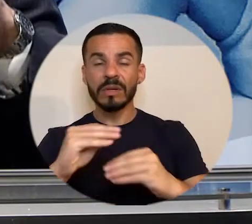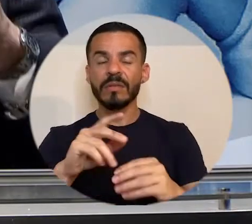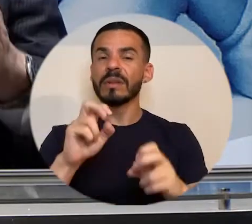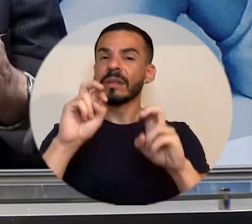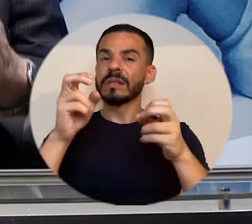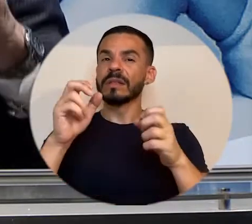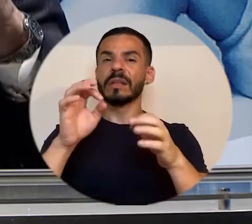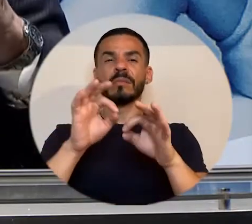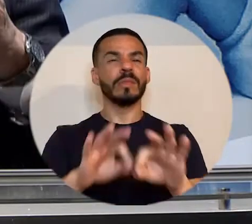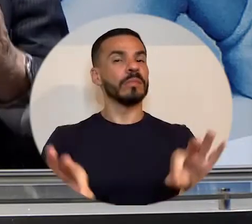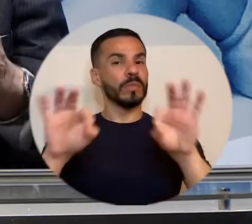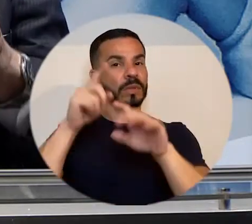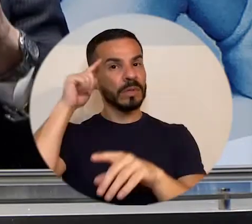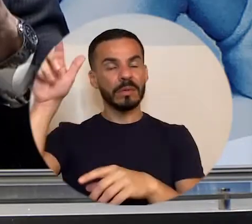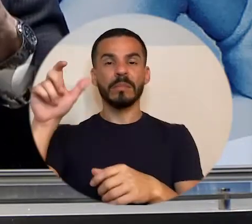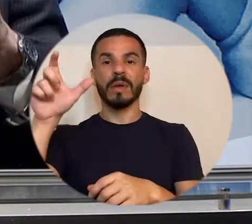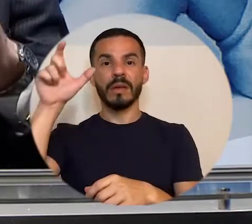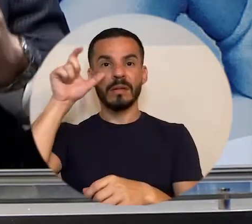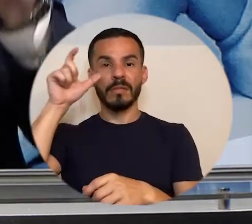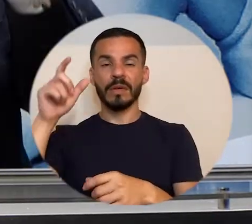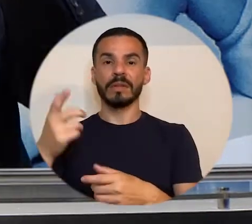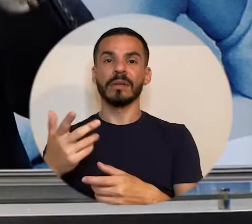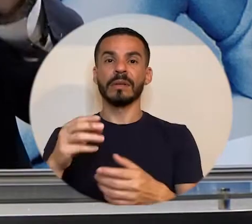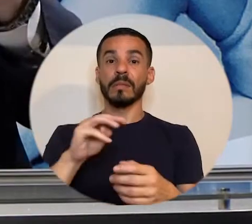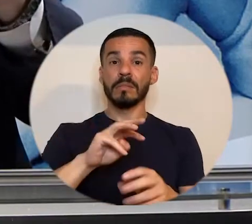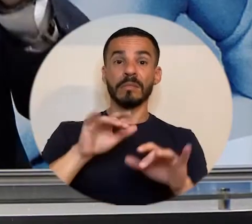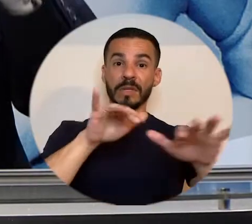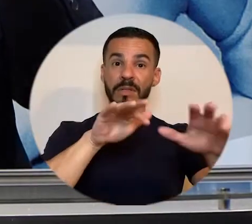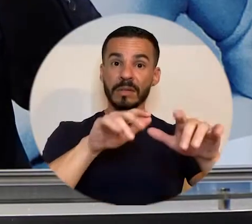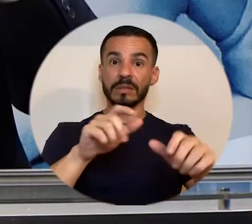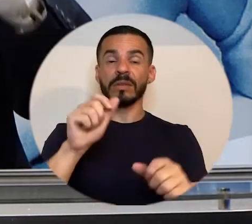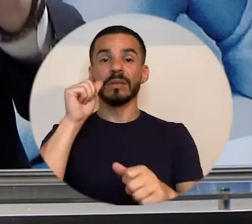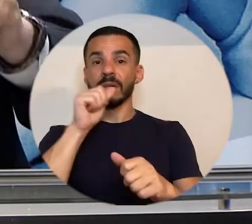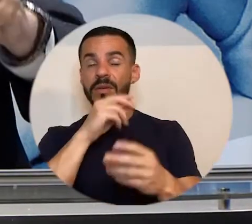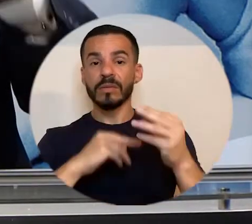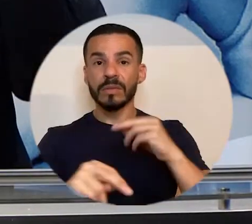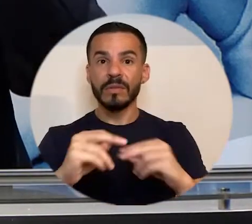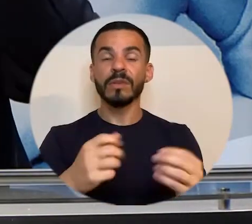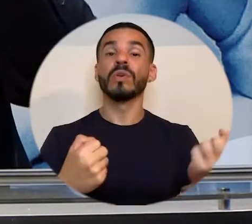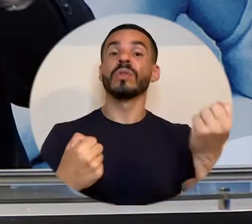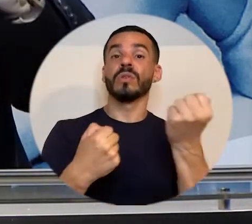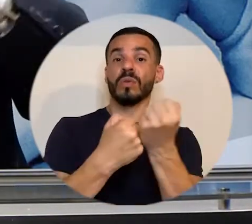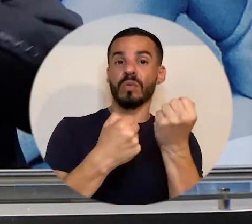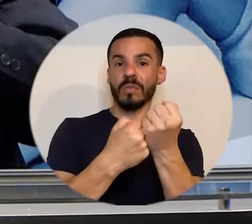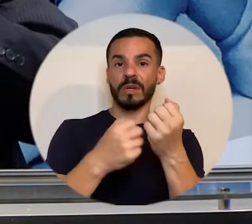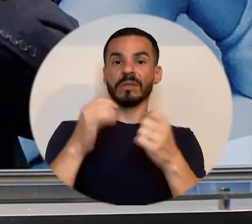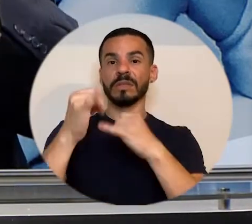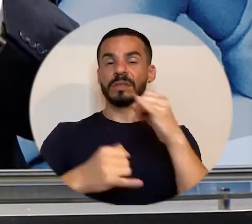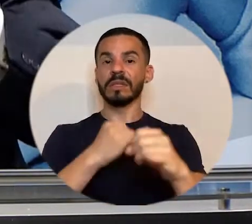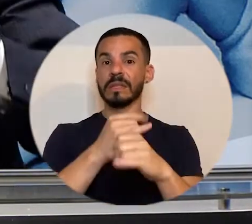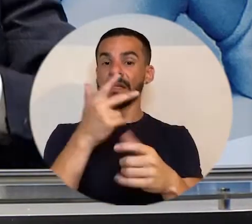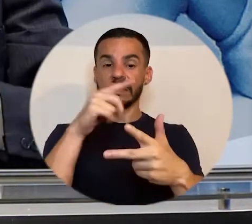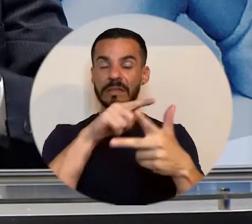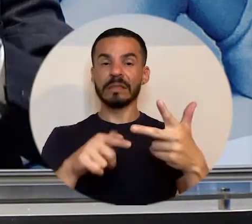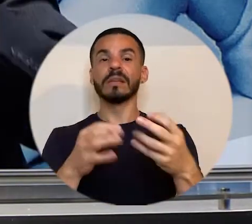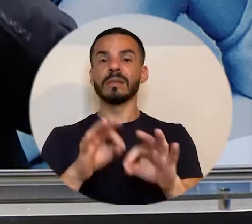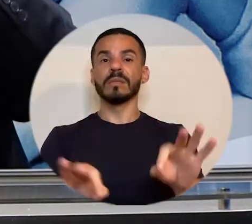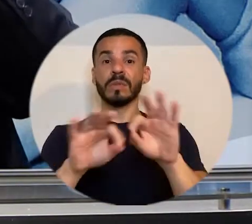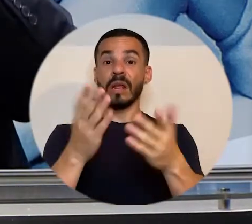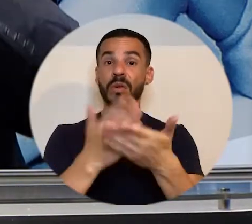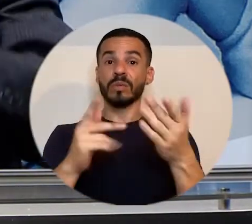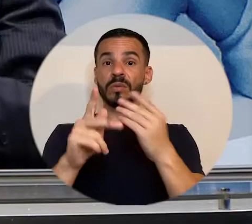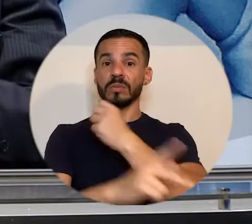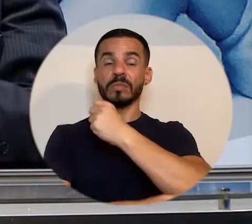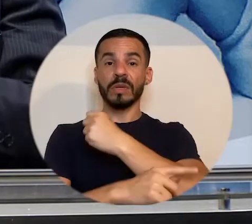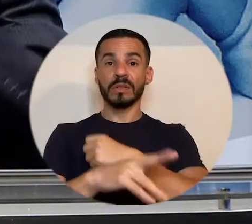es un tema central para la administración Biden. Migración, narcotráfico y cooperación. Esa triada está. y para